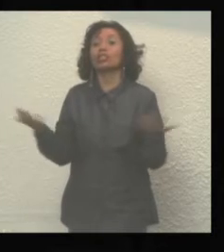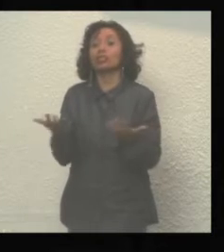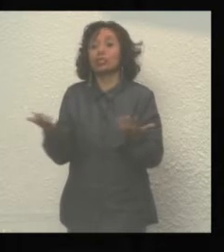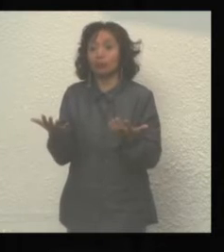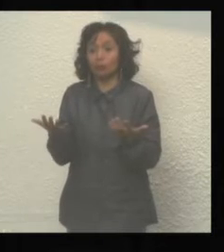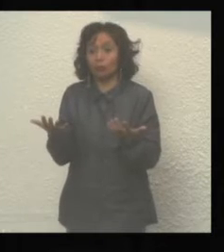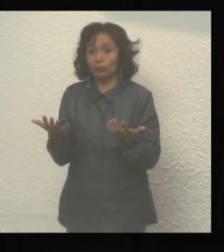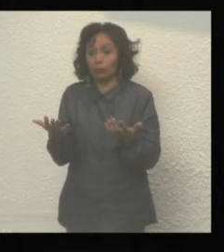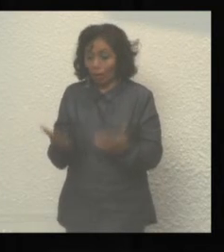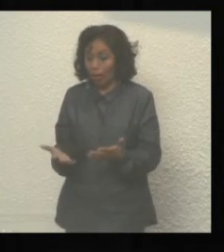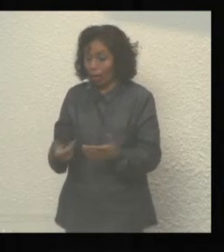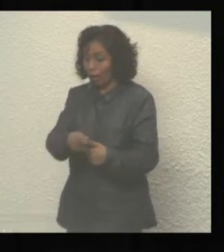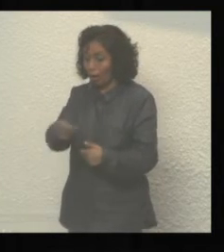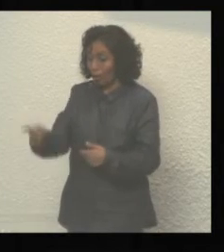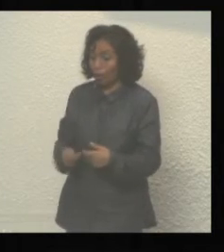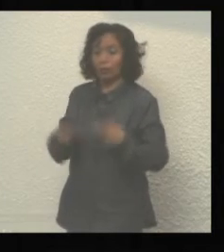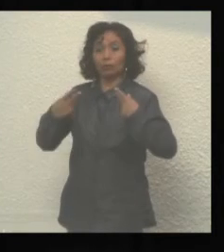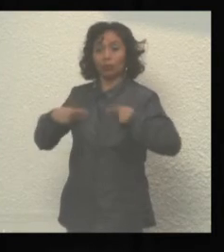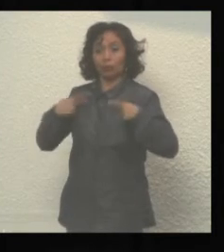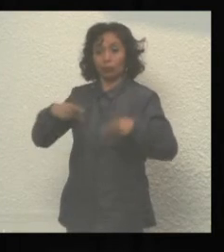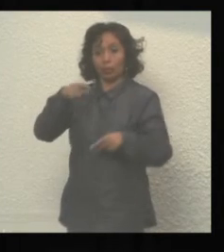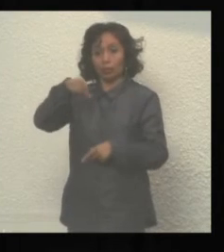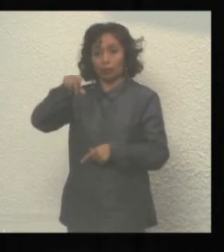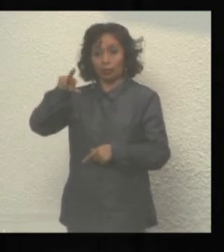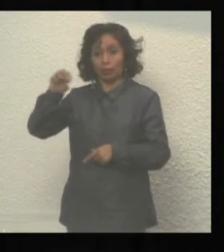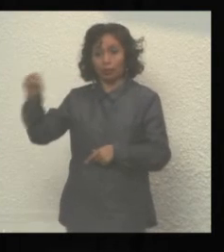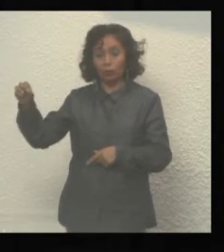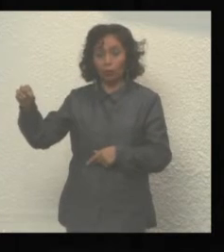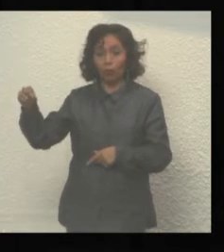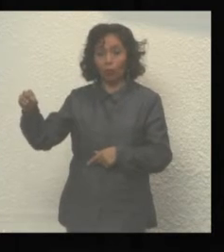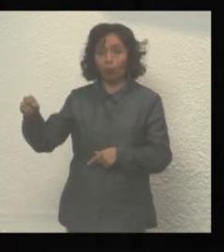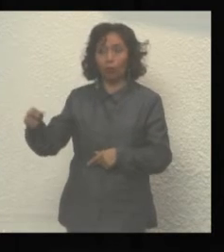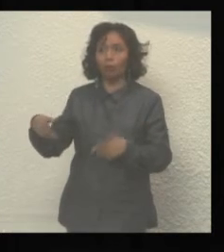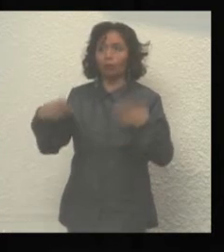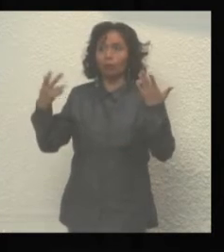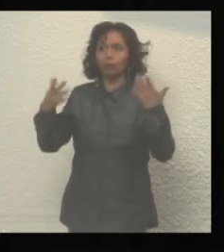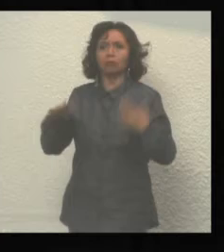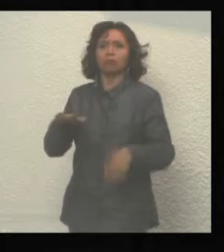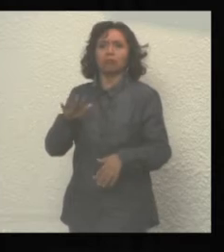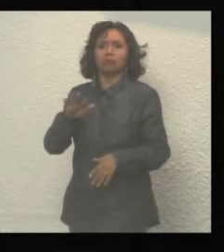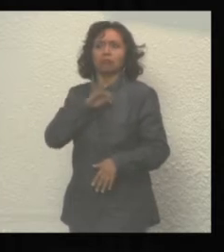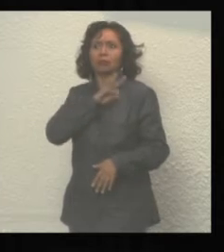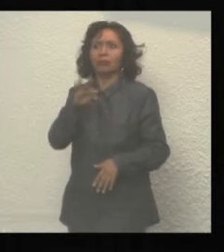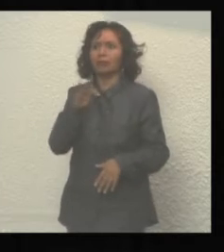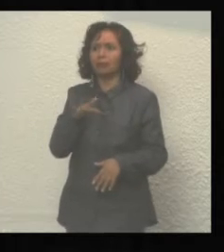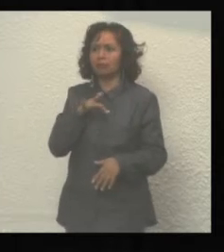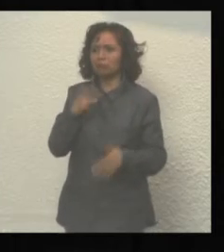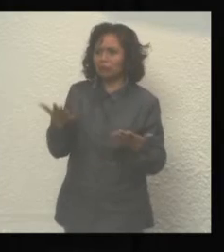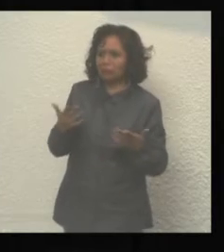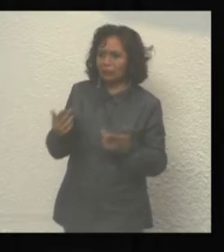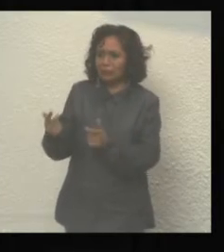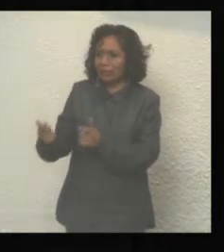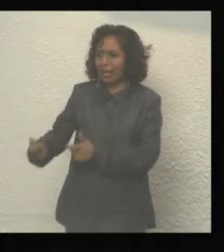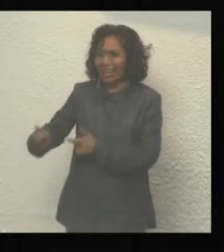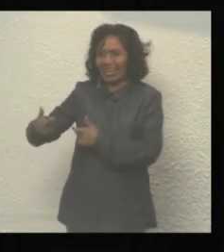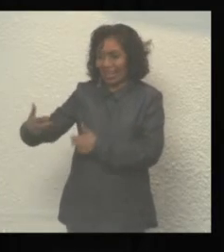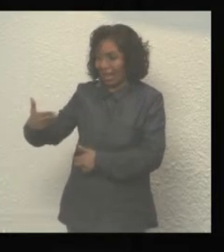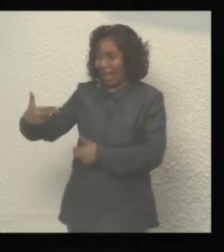que hacer para asegurar que los quintanarroenses pudieran respirar de la asfixiante deuda heredada.